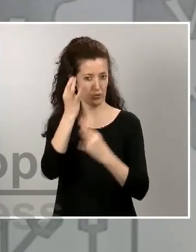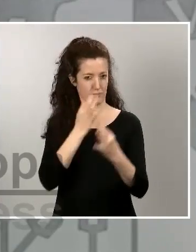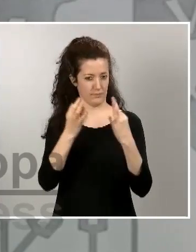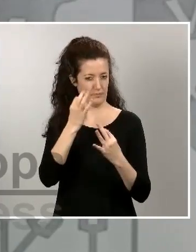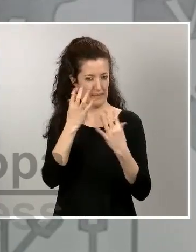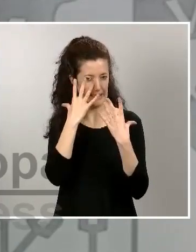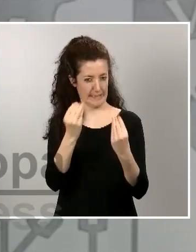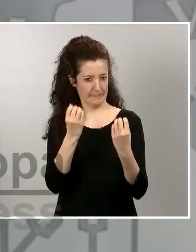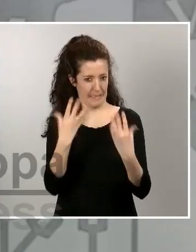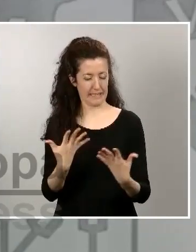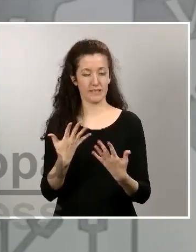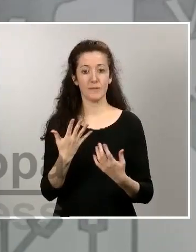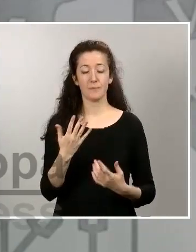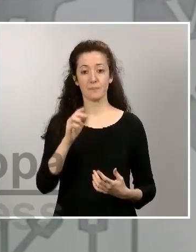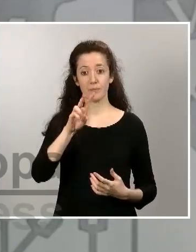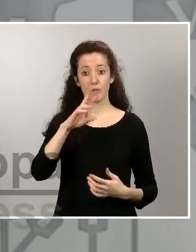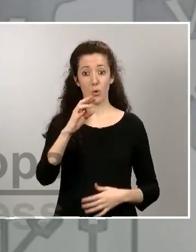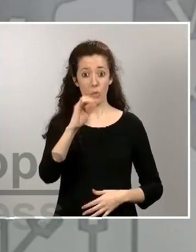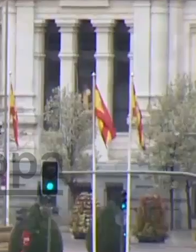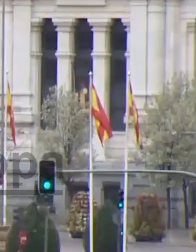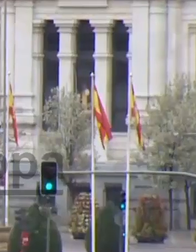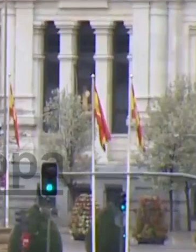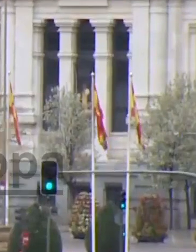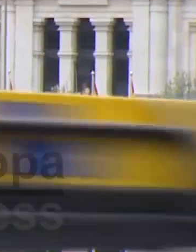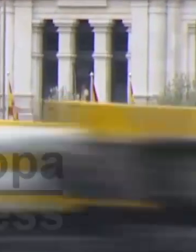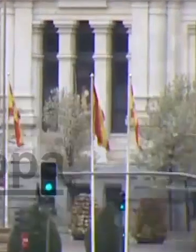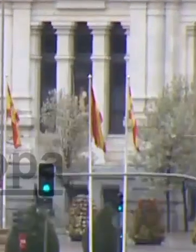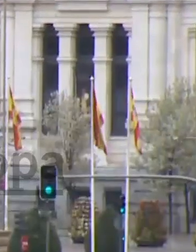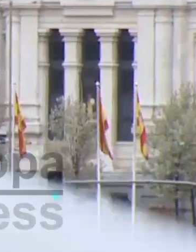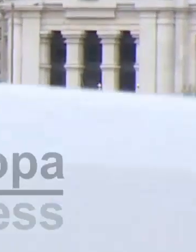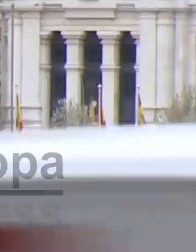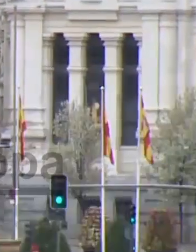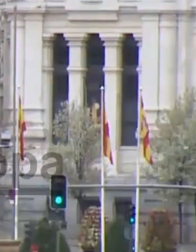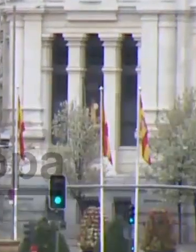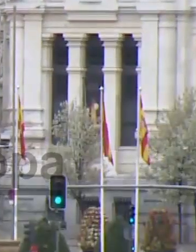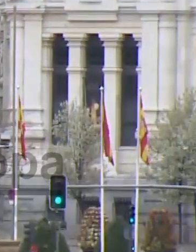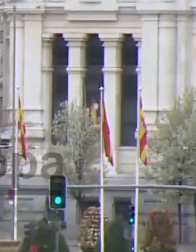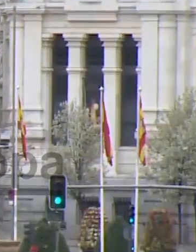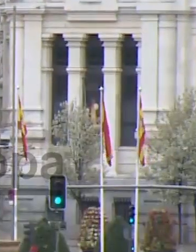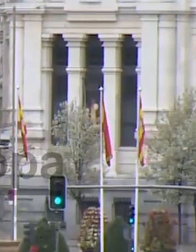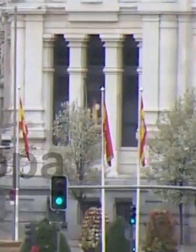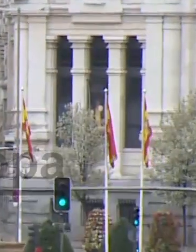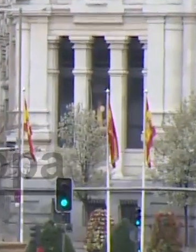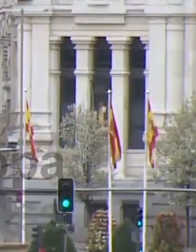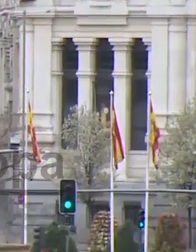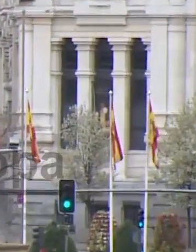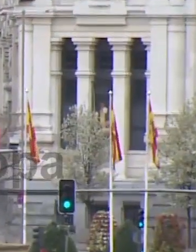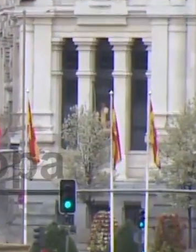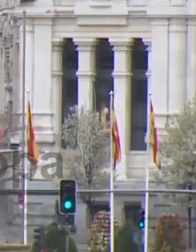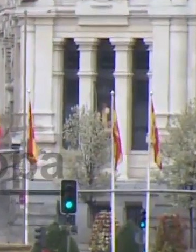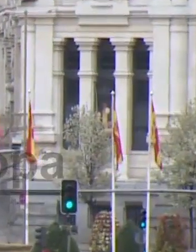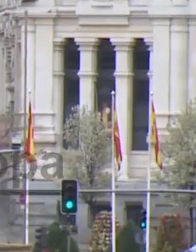BUCI realmente sigue siendo crítica en algunas comunidades. La Comunidad de Madrid, que sigue liderando el ranking de regiones más